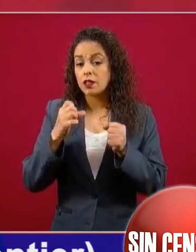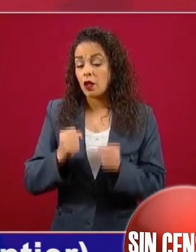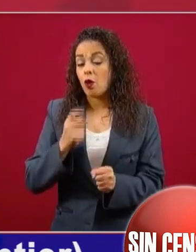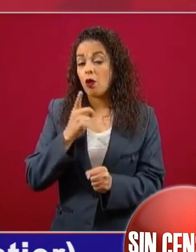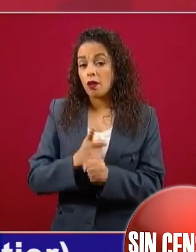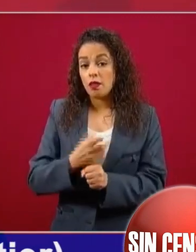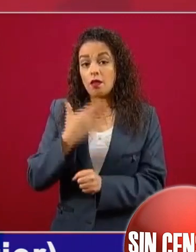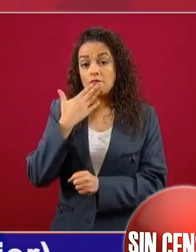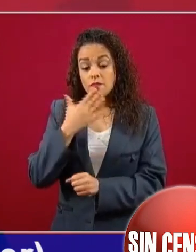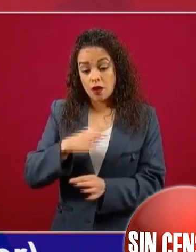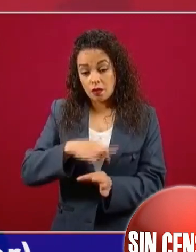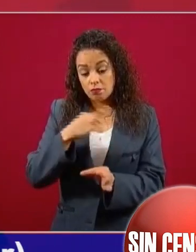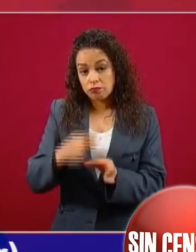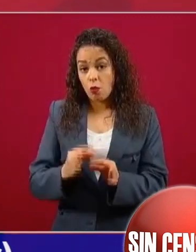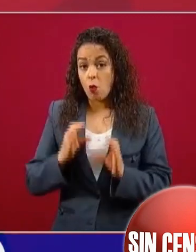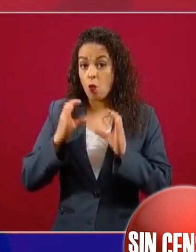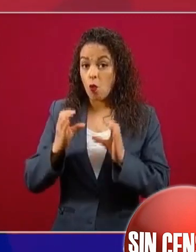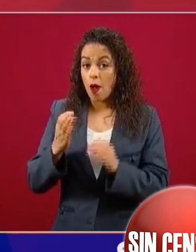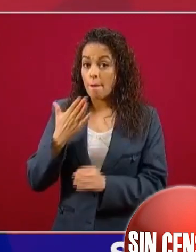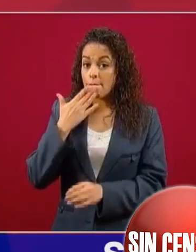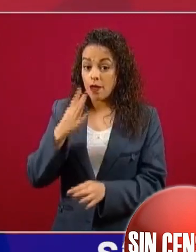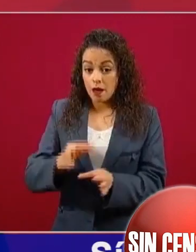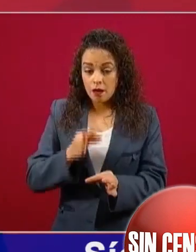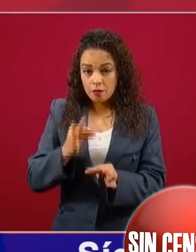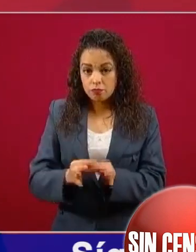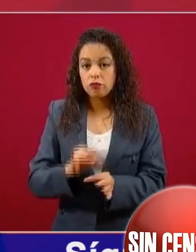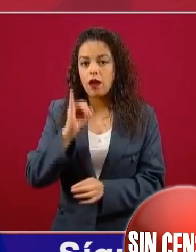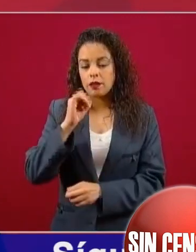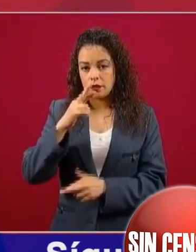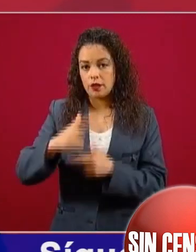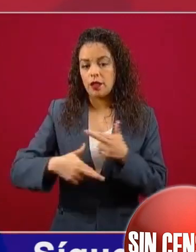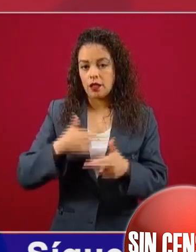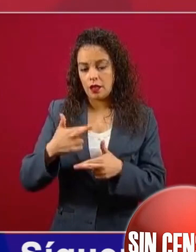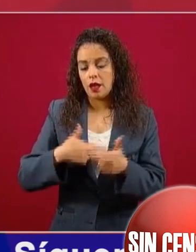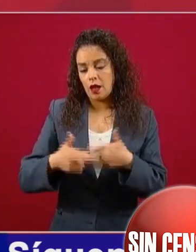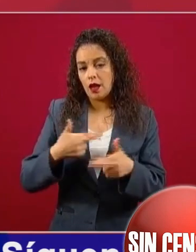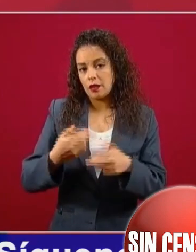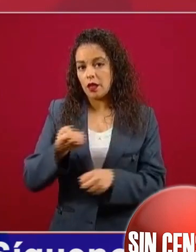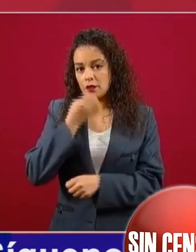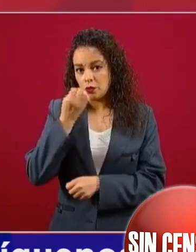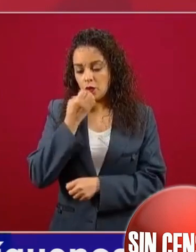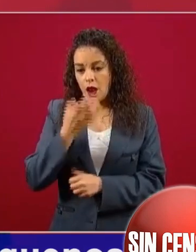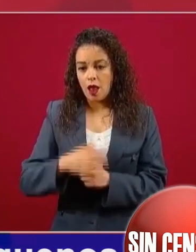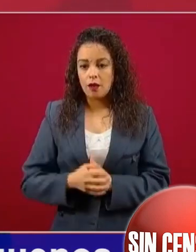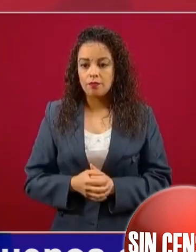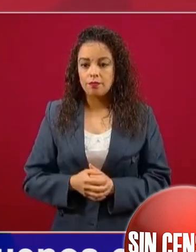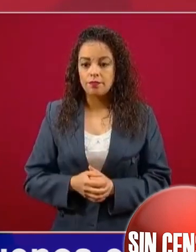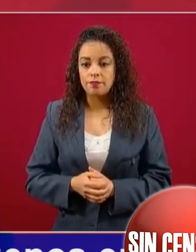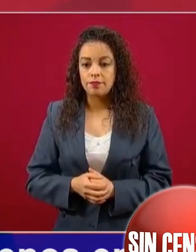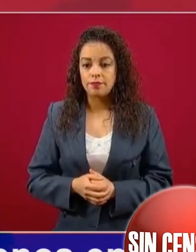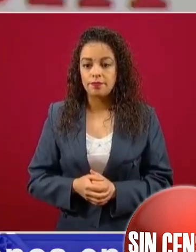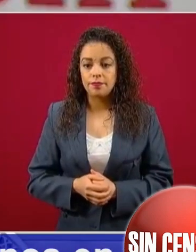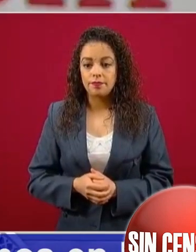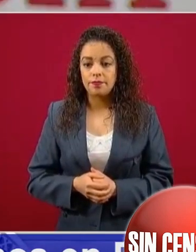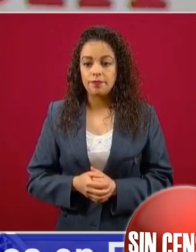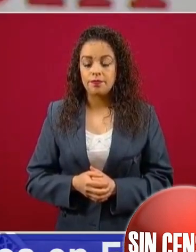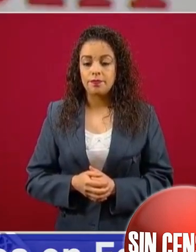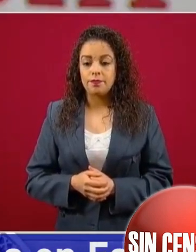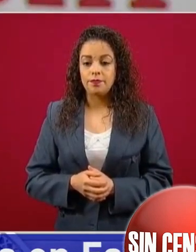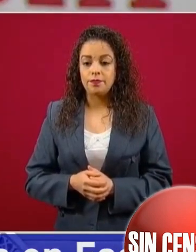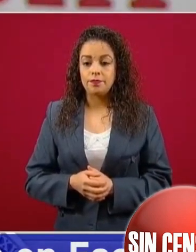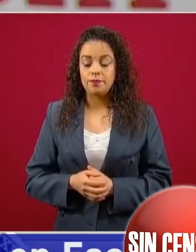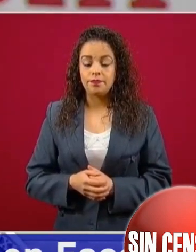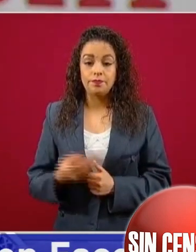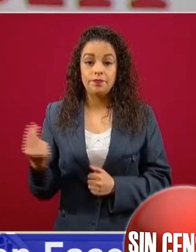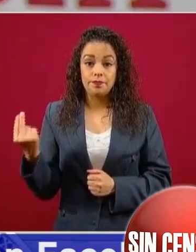cuidado, y como dijo el señor presidente, pues habrá ciertas cosas que ya llegaron para quedarse, como es